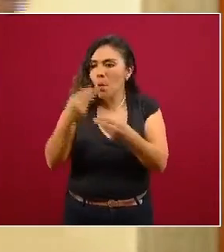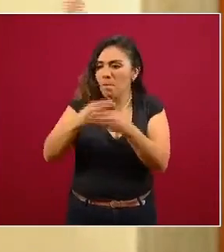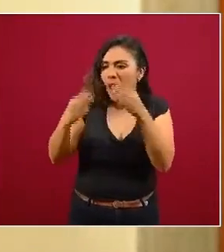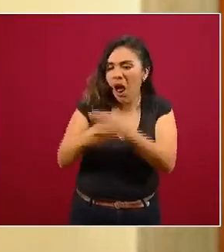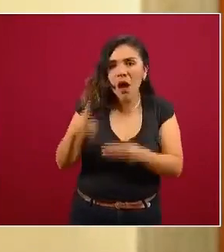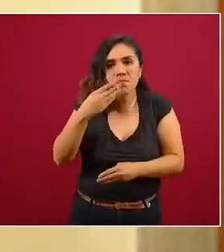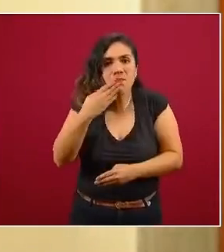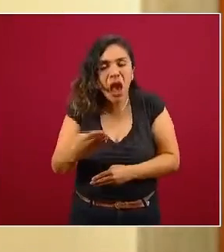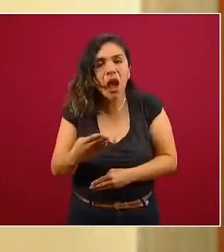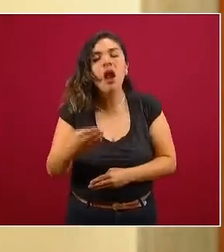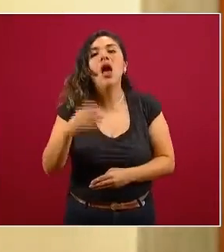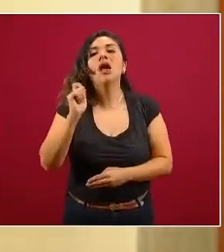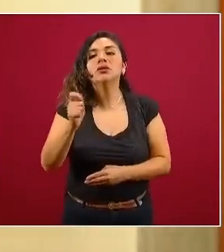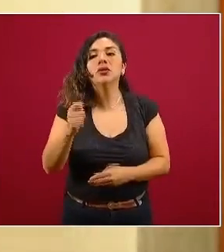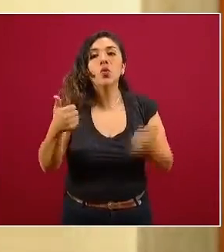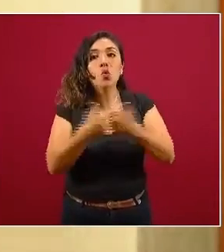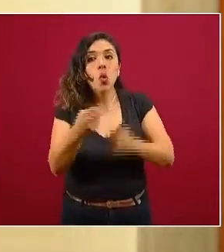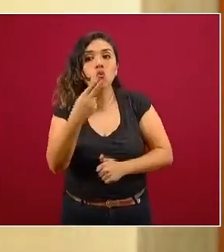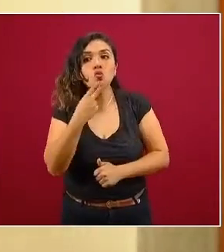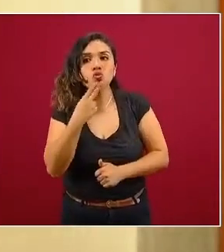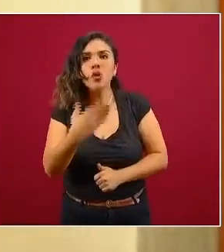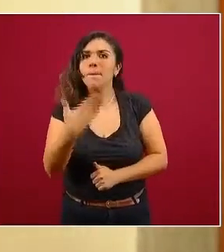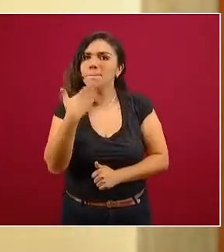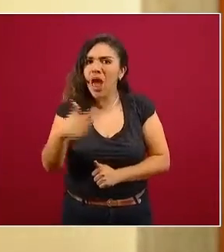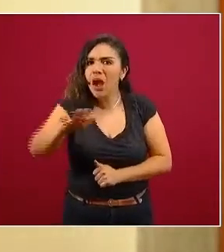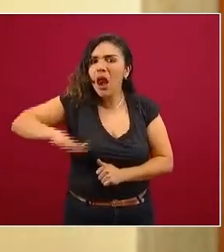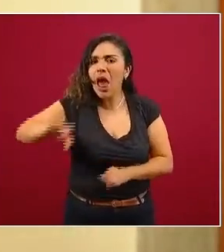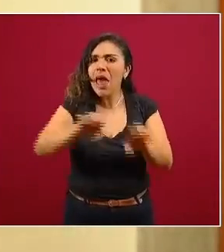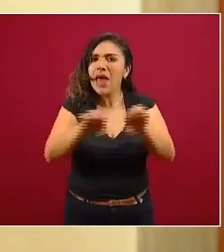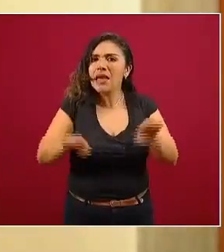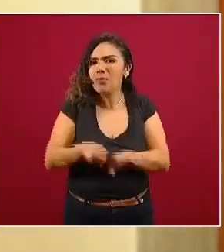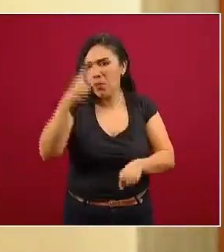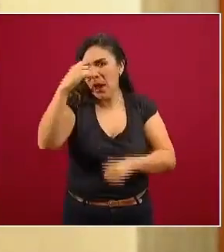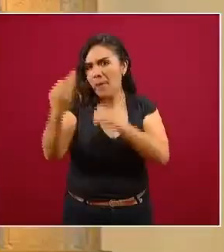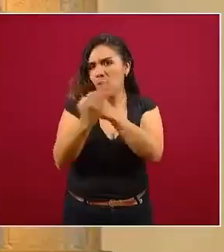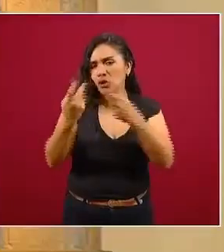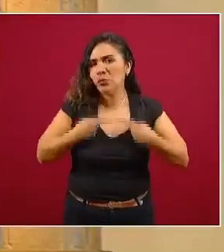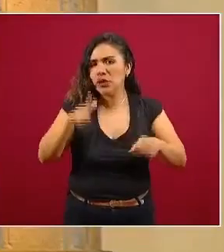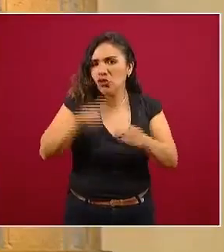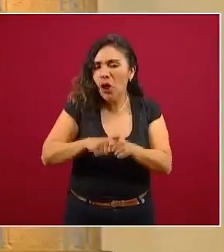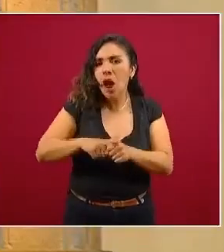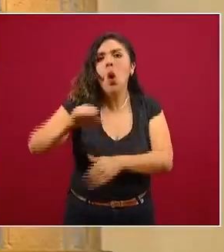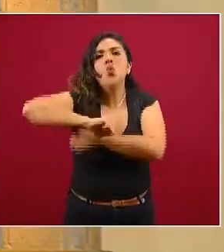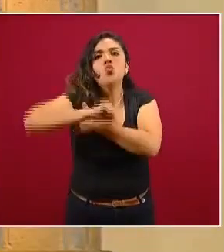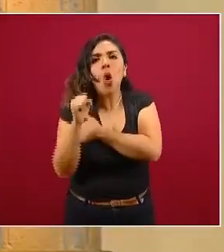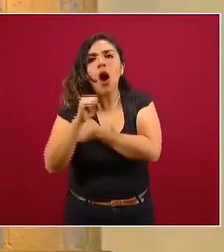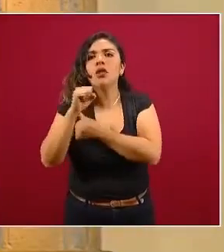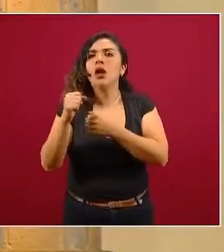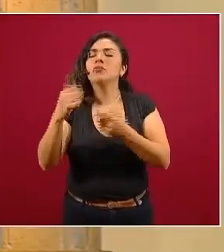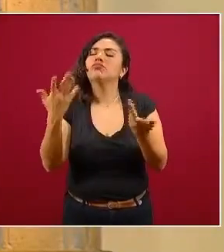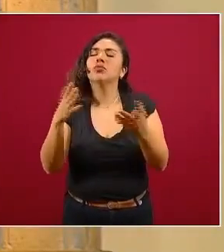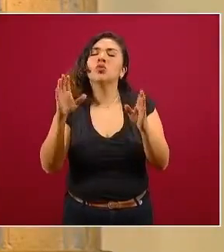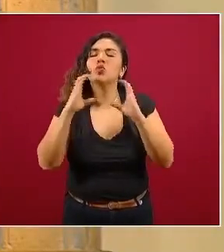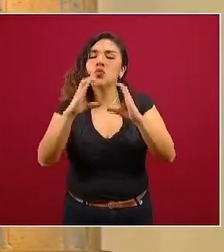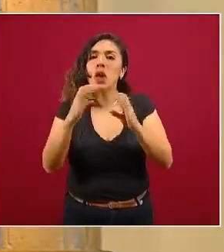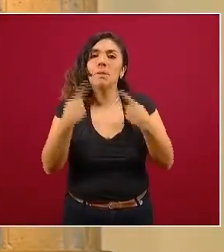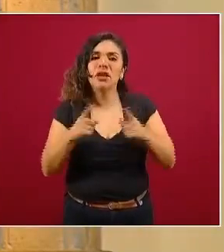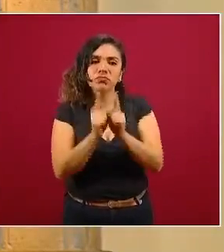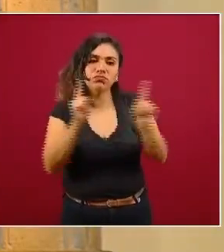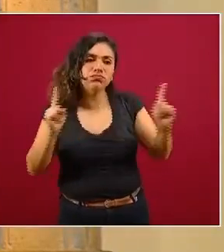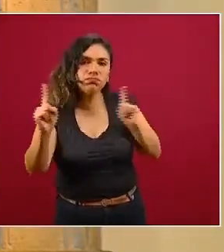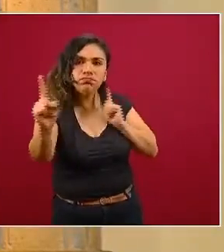material, que se usen apropiadamente los equipos de protección personal, que se guarde la sana distancia.